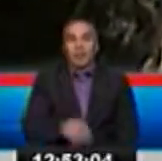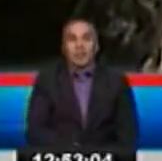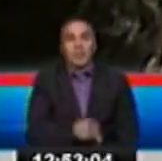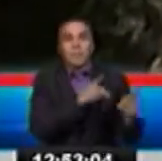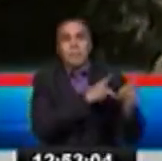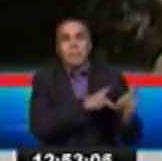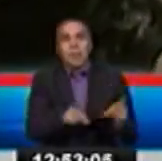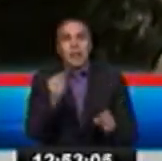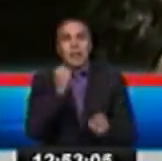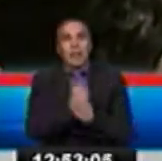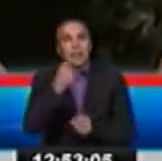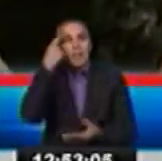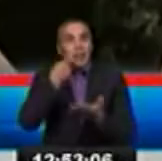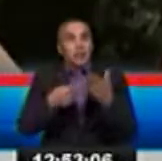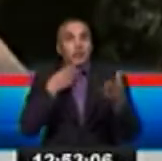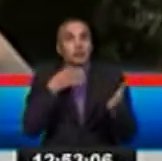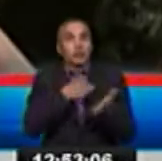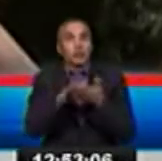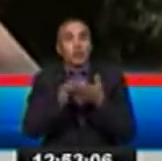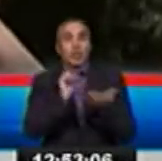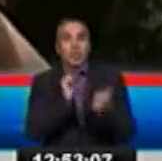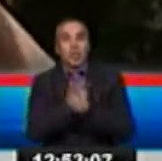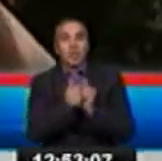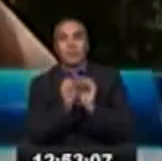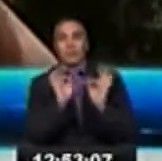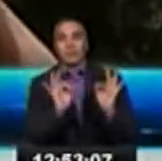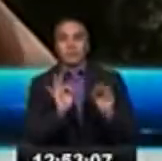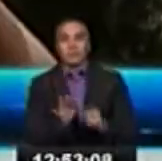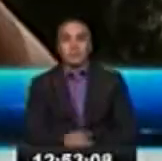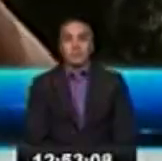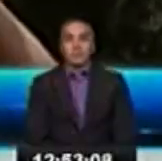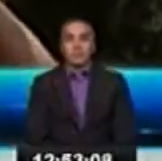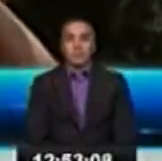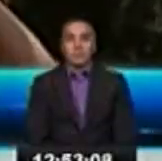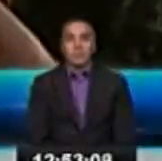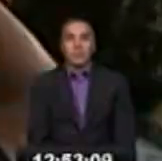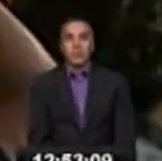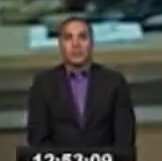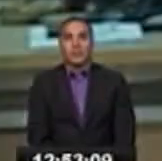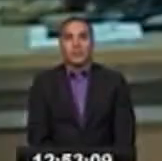de acción sociodeportivo. José Luis Calderón, TC Televisión.